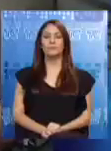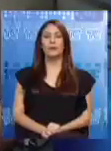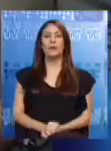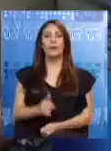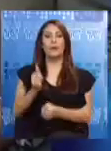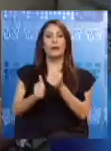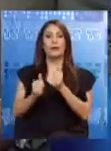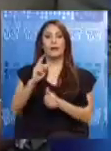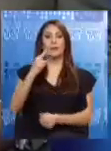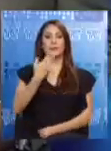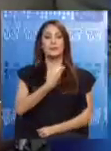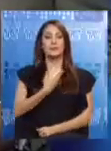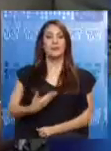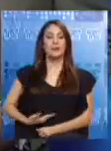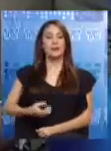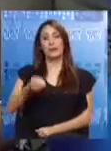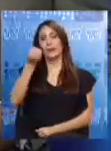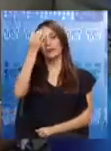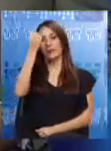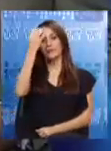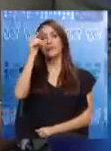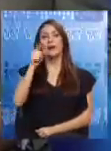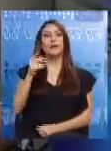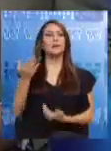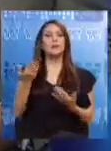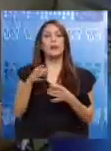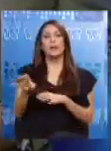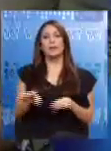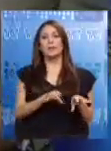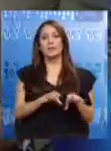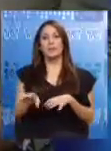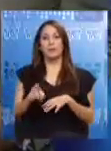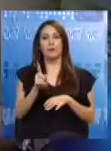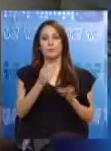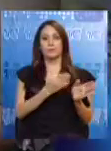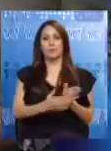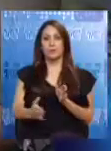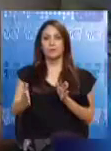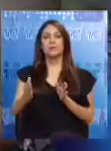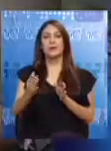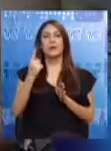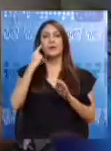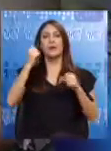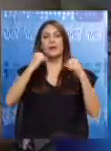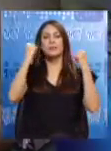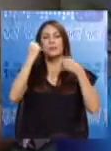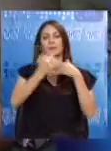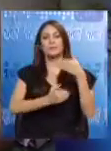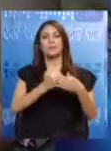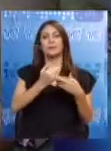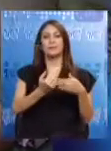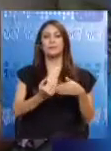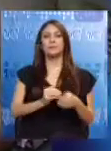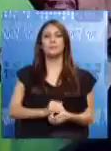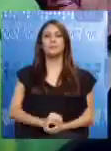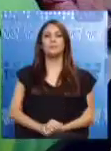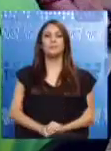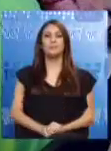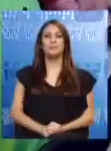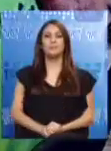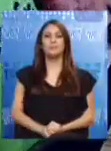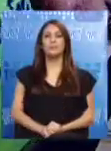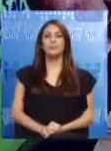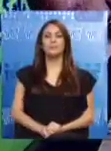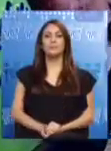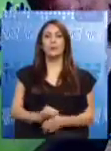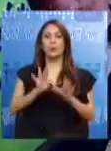candidato a la vicepresidencia Jorge Glas cumplió varias actividades en el puerto principal como parte de su campaña proselitista. Eran